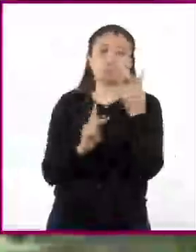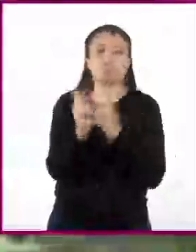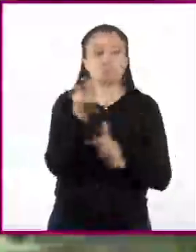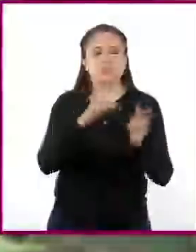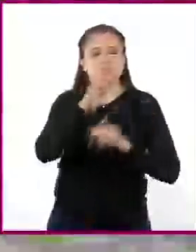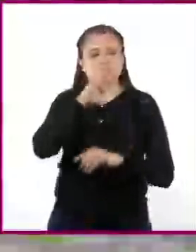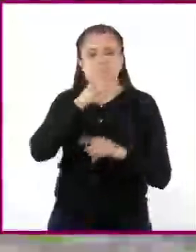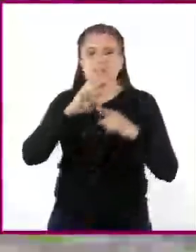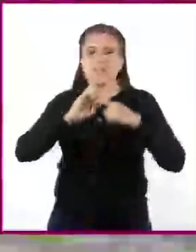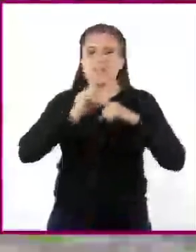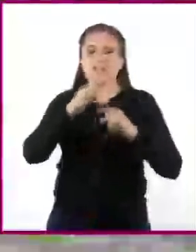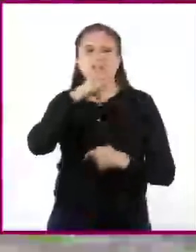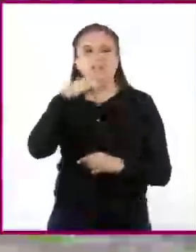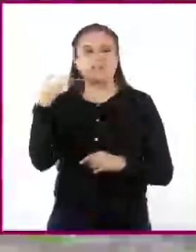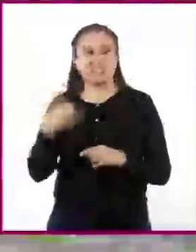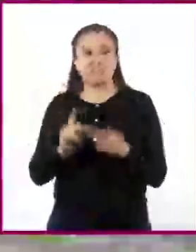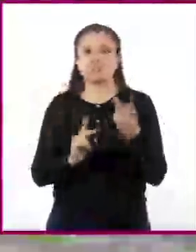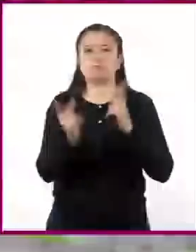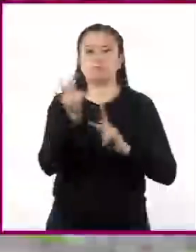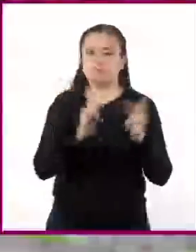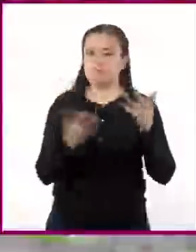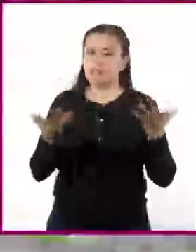maíz, frijol y chile.